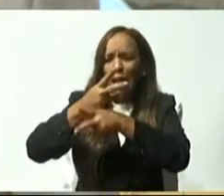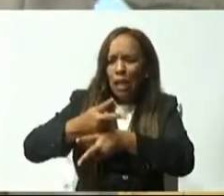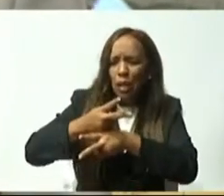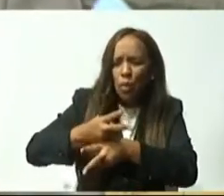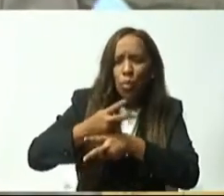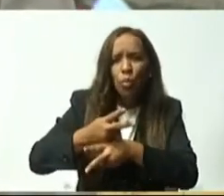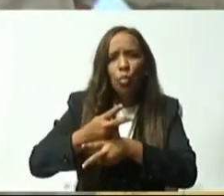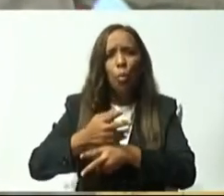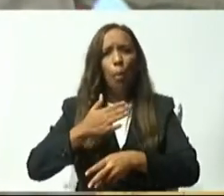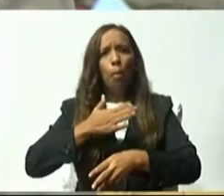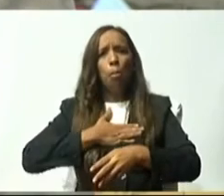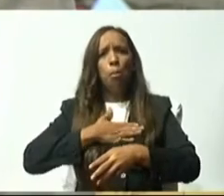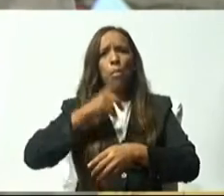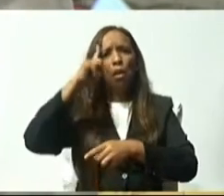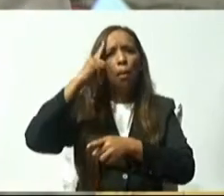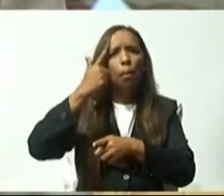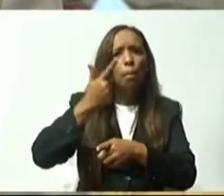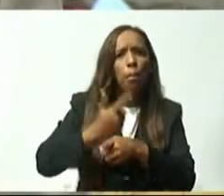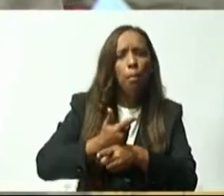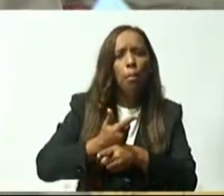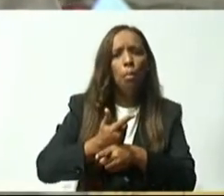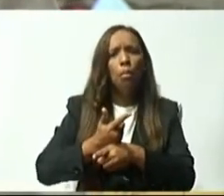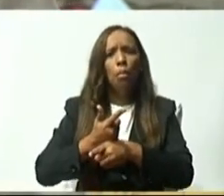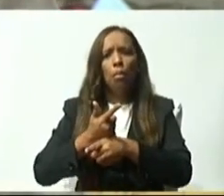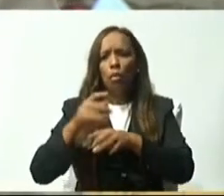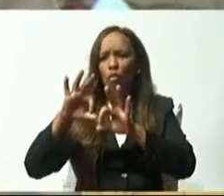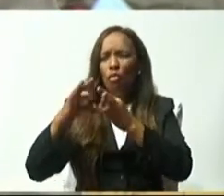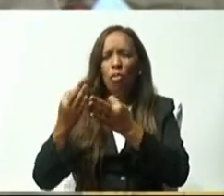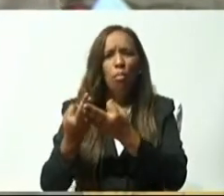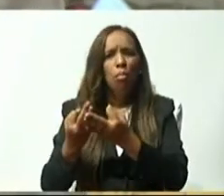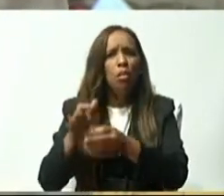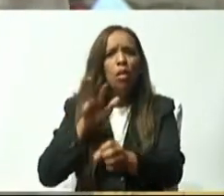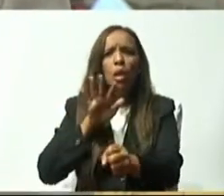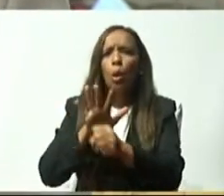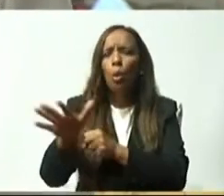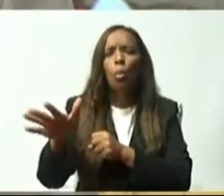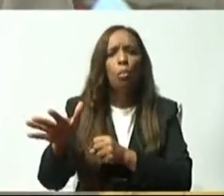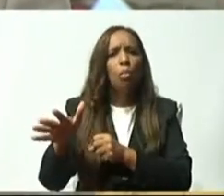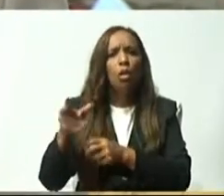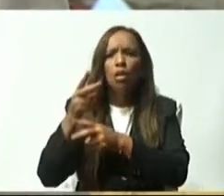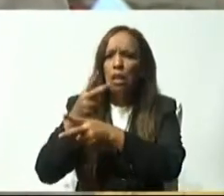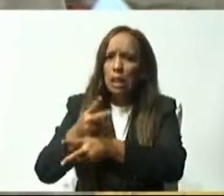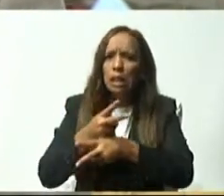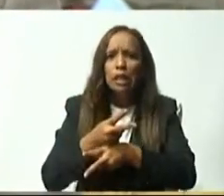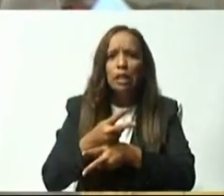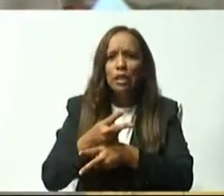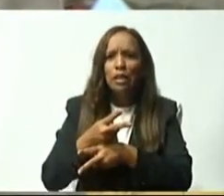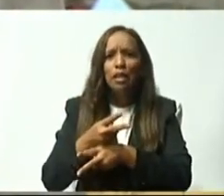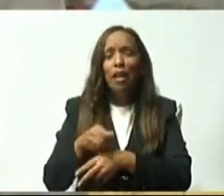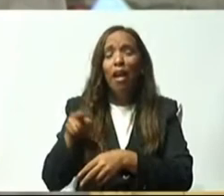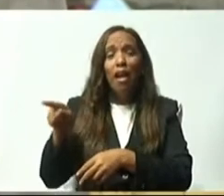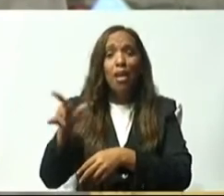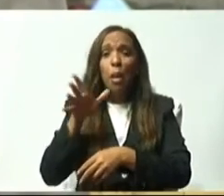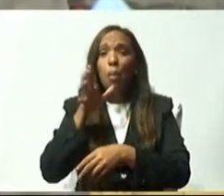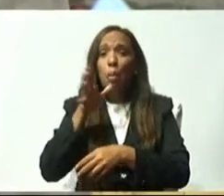madre para criar a sus hijos, de los cuales sacó médicos, abogados,